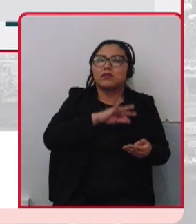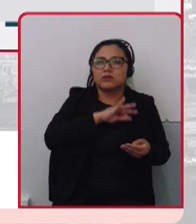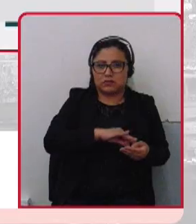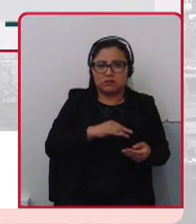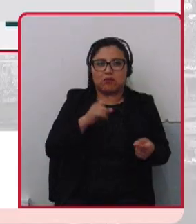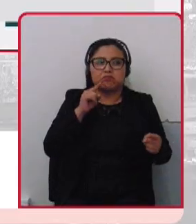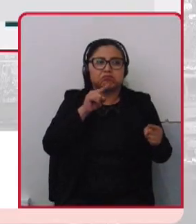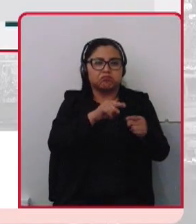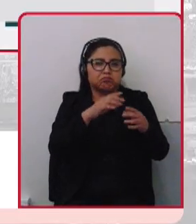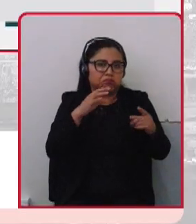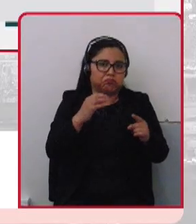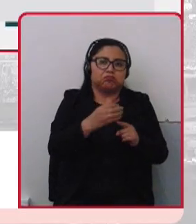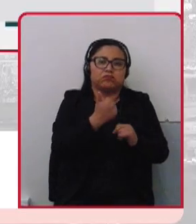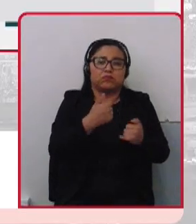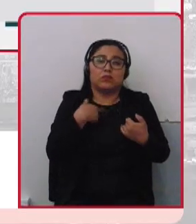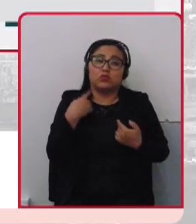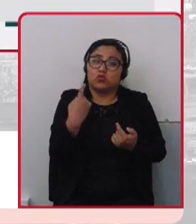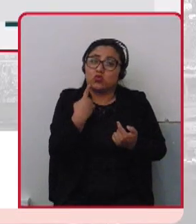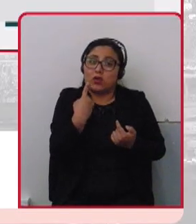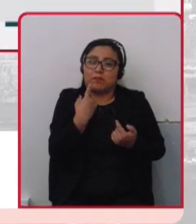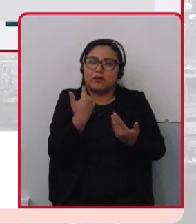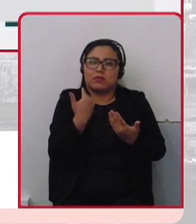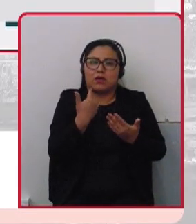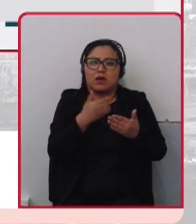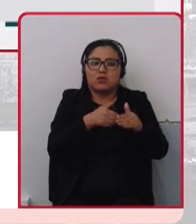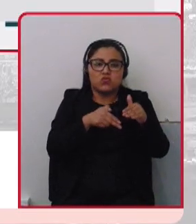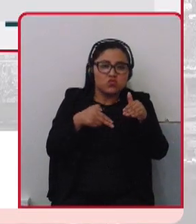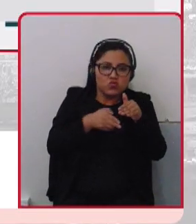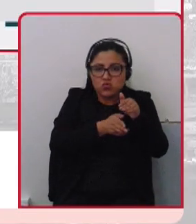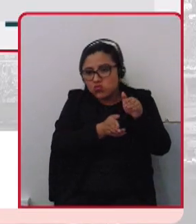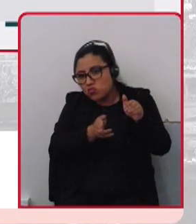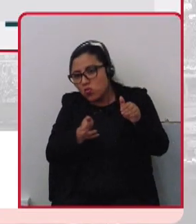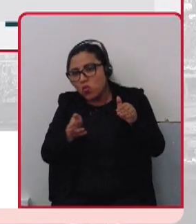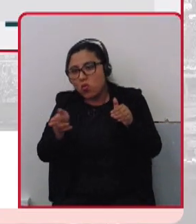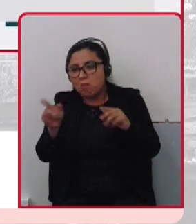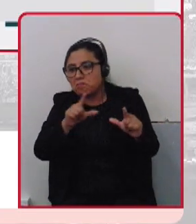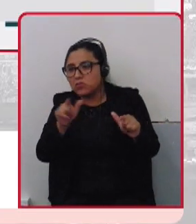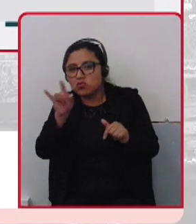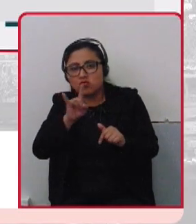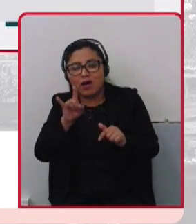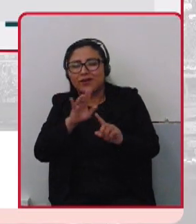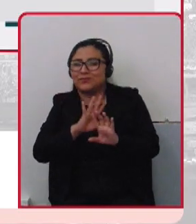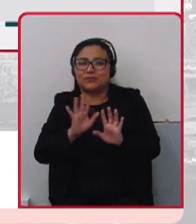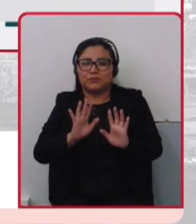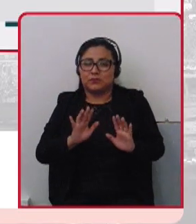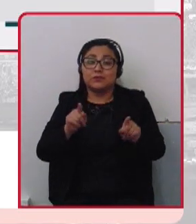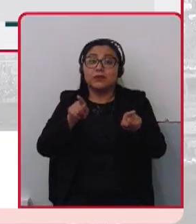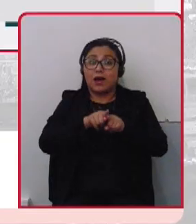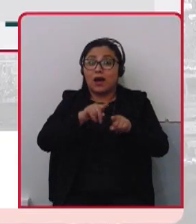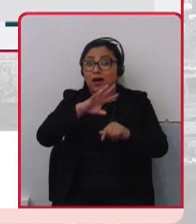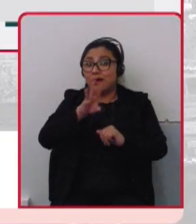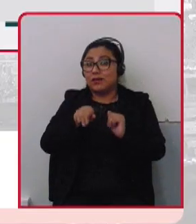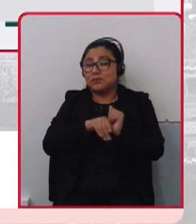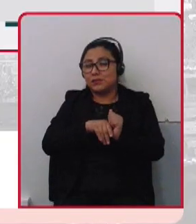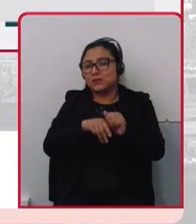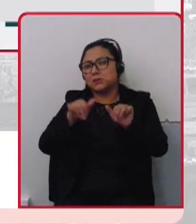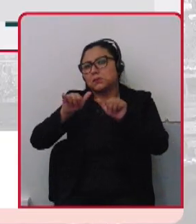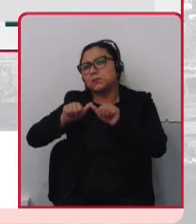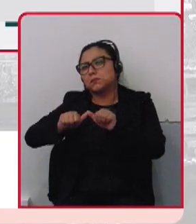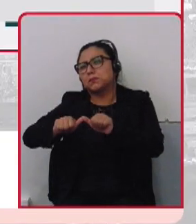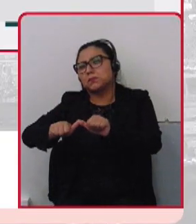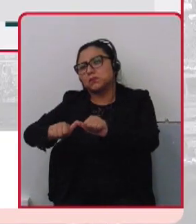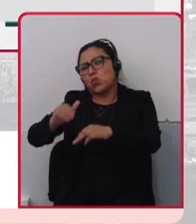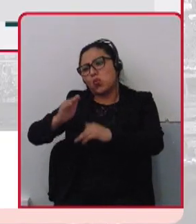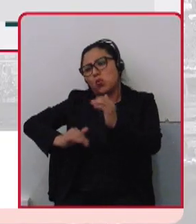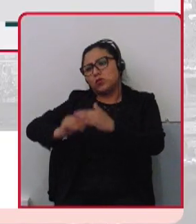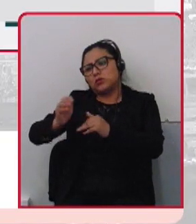esperado, no solamente habilitando una salida adicional, sino también siendo sostenibles para su